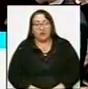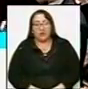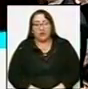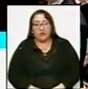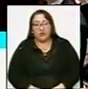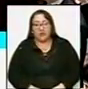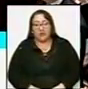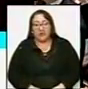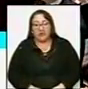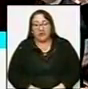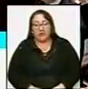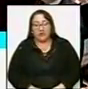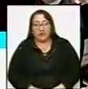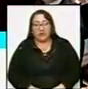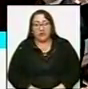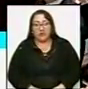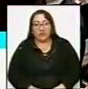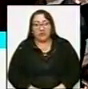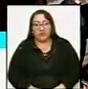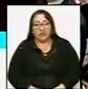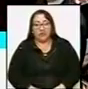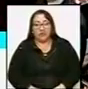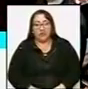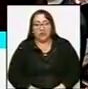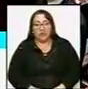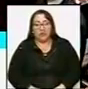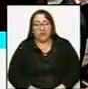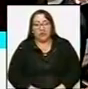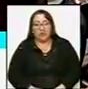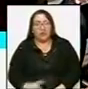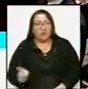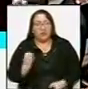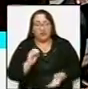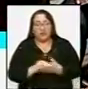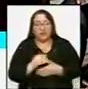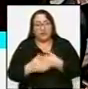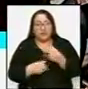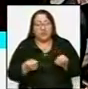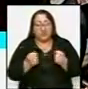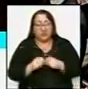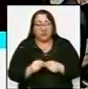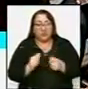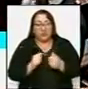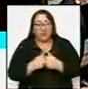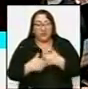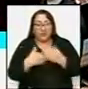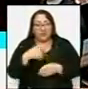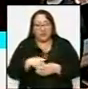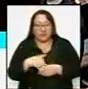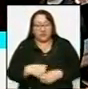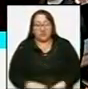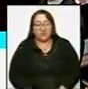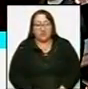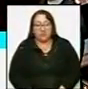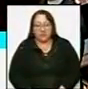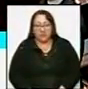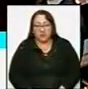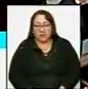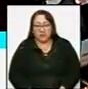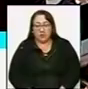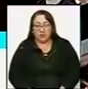al o los incumplimientos. No es aplicable el procedimiento de suspensión durante el proceso electoral.